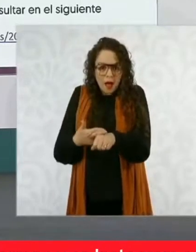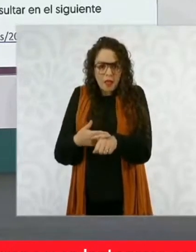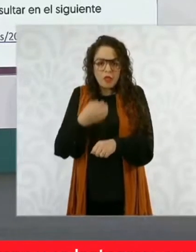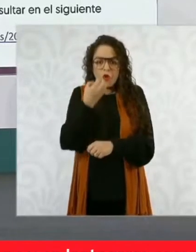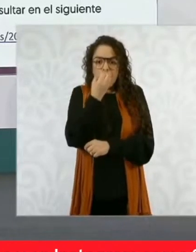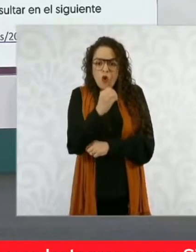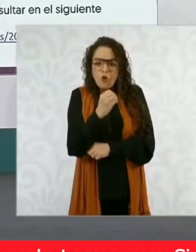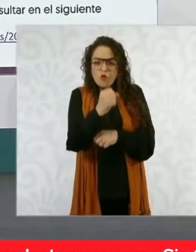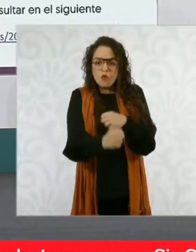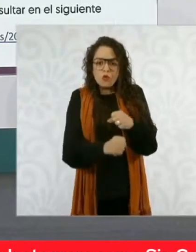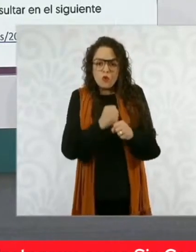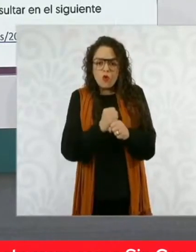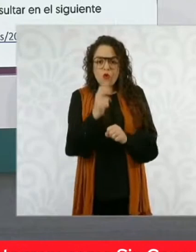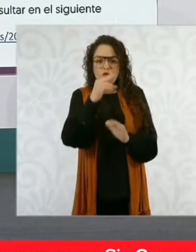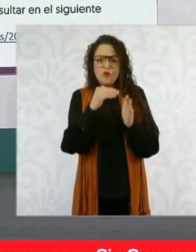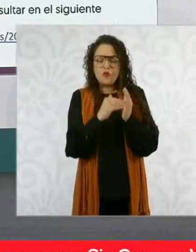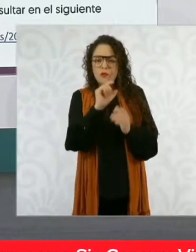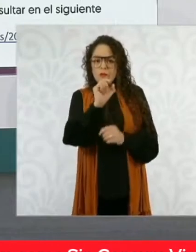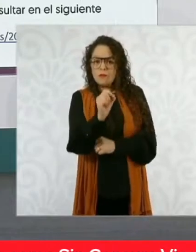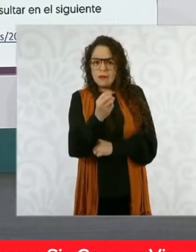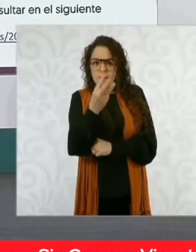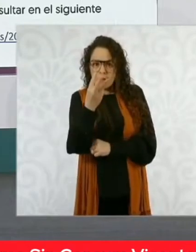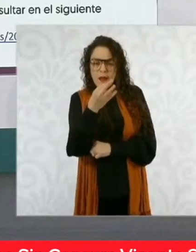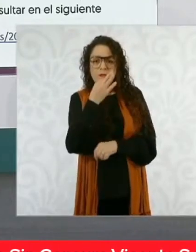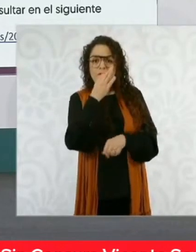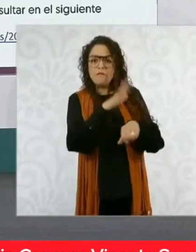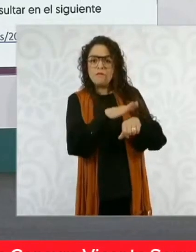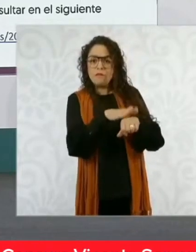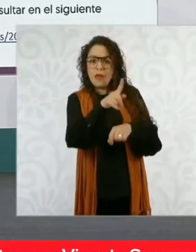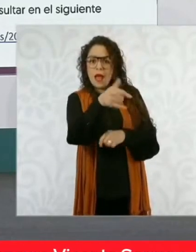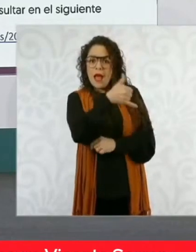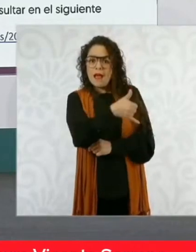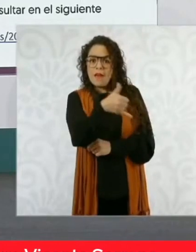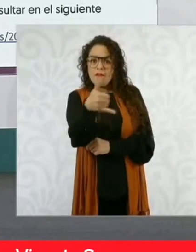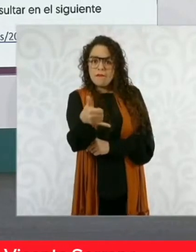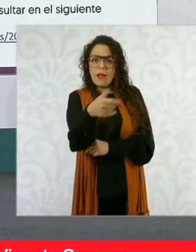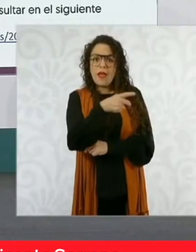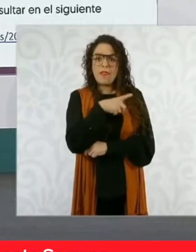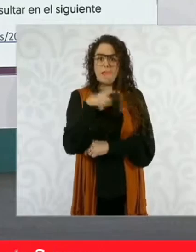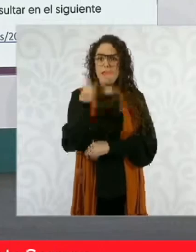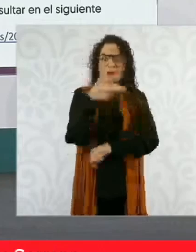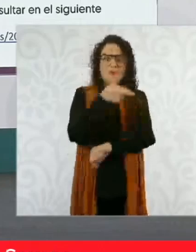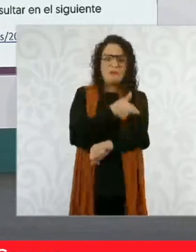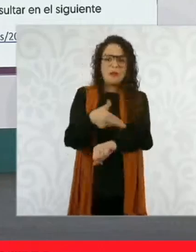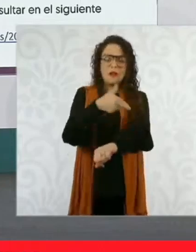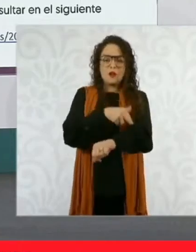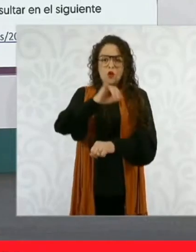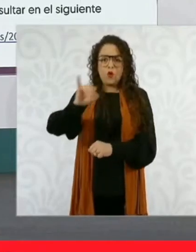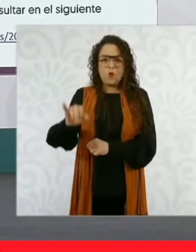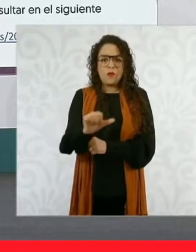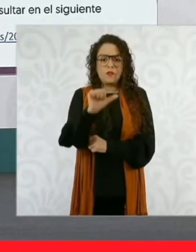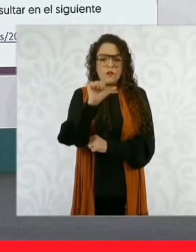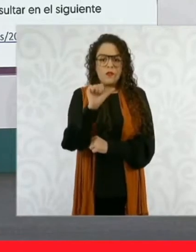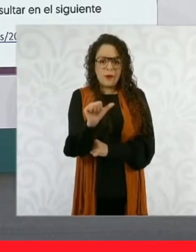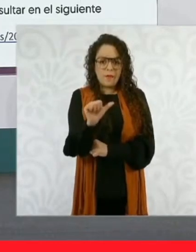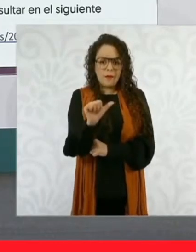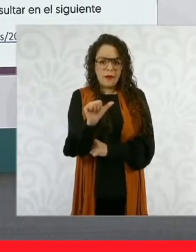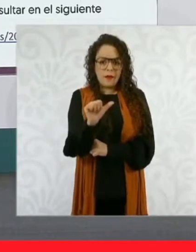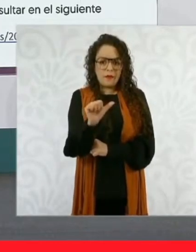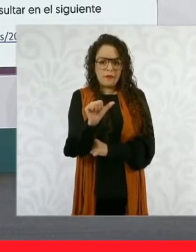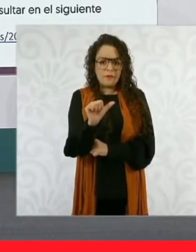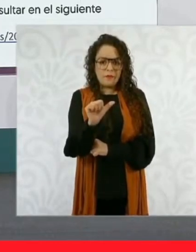2023 al Infonavit a interponer un amparo contra el informe de resultados de dicho órgano